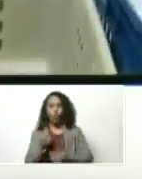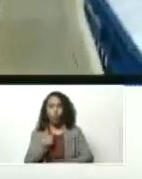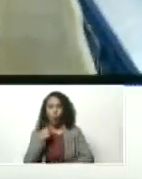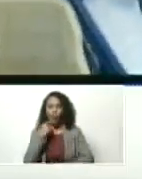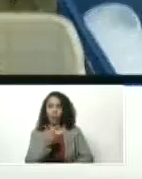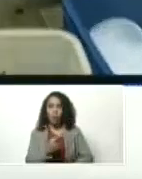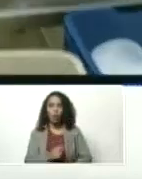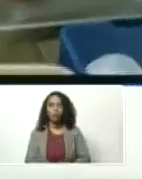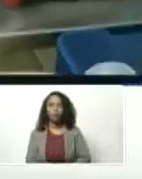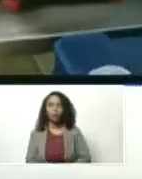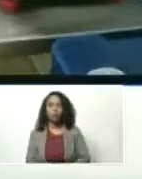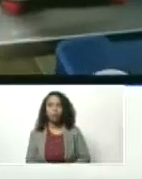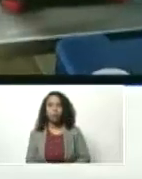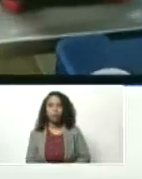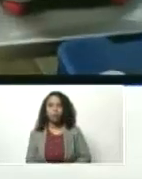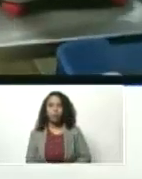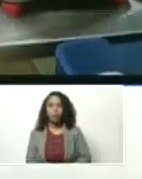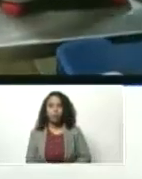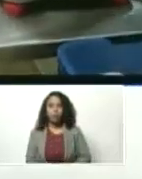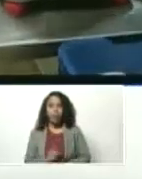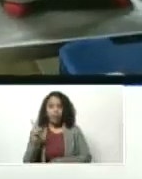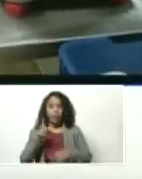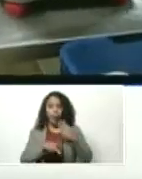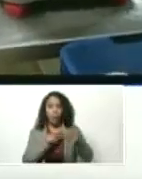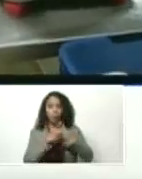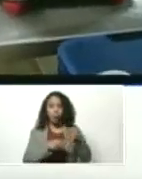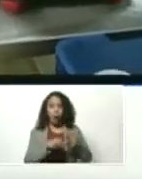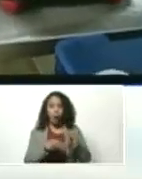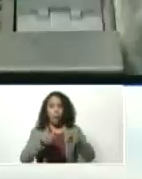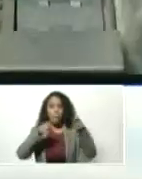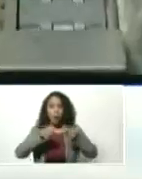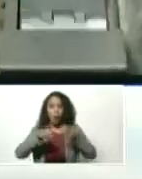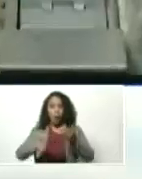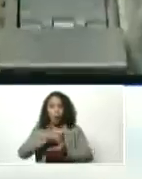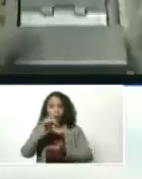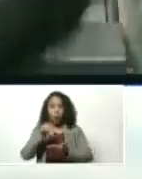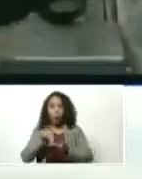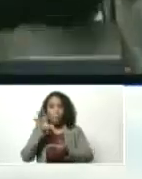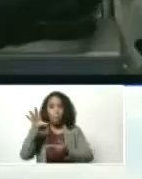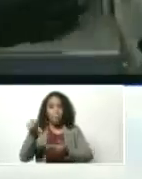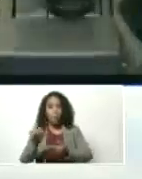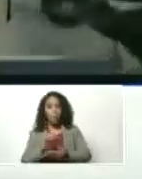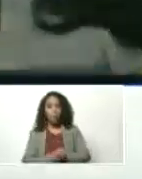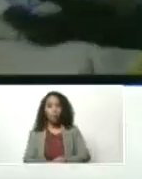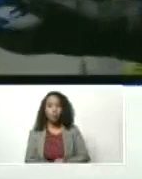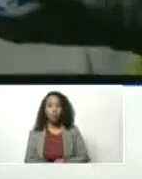garantizo. Una parte de la producción va para el mercado nacional.